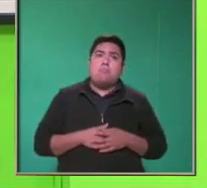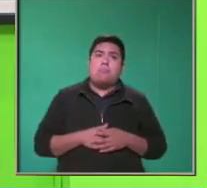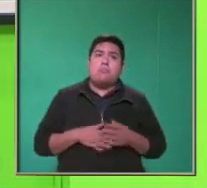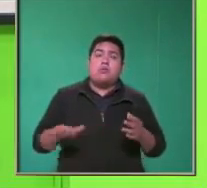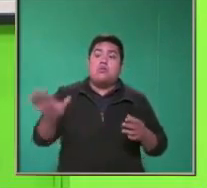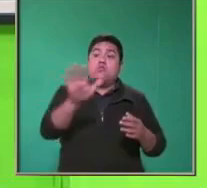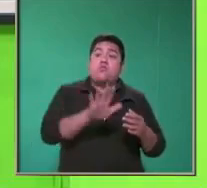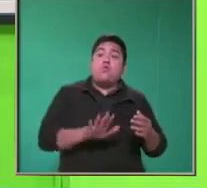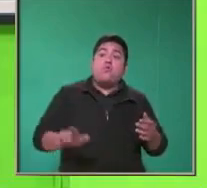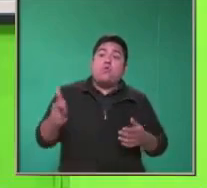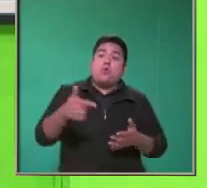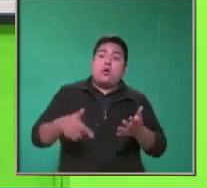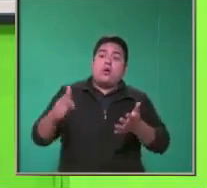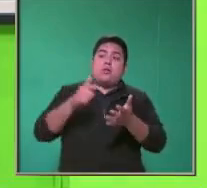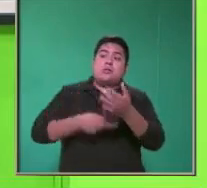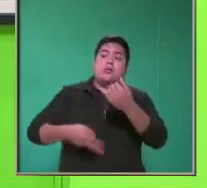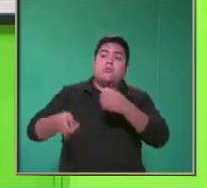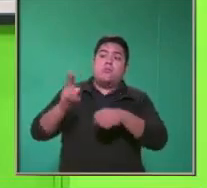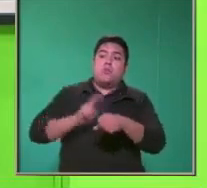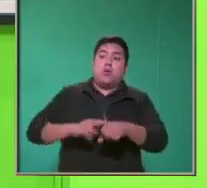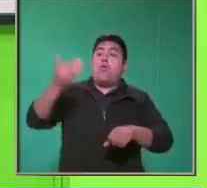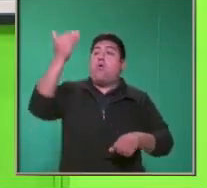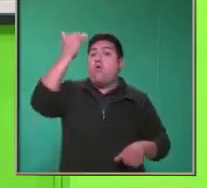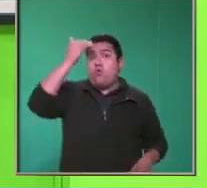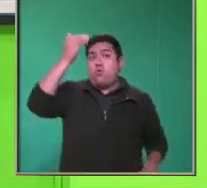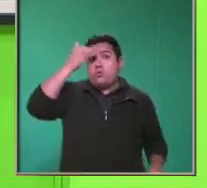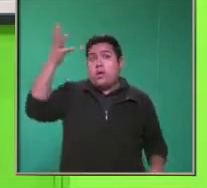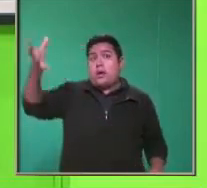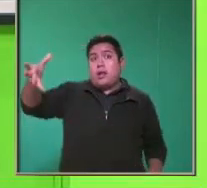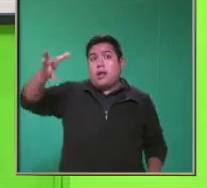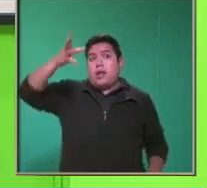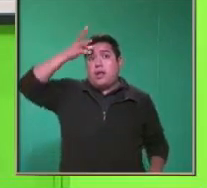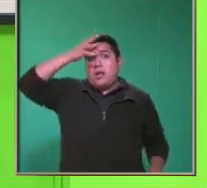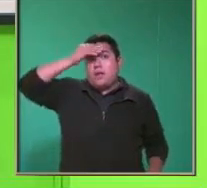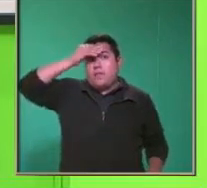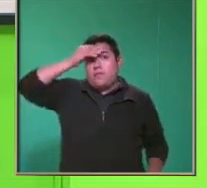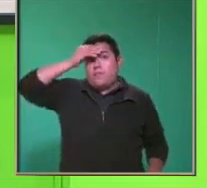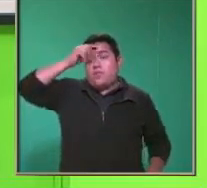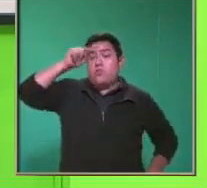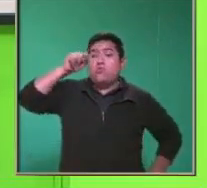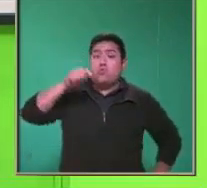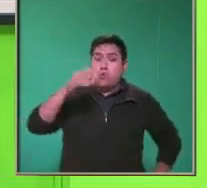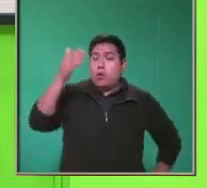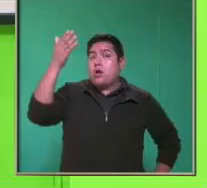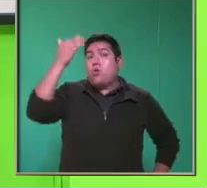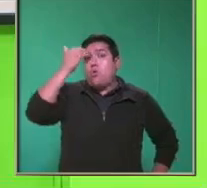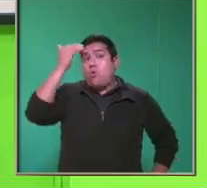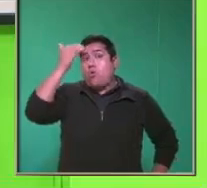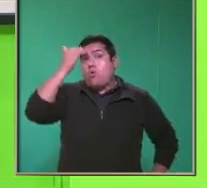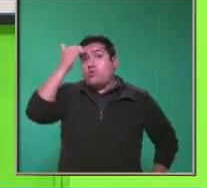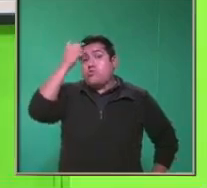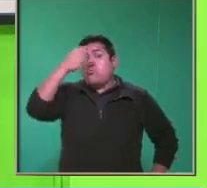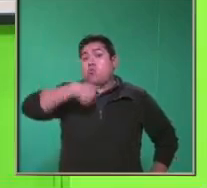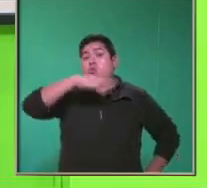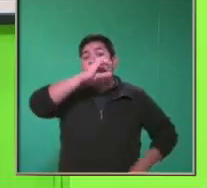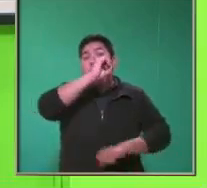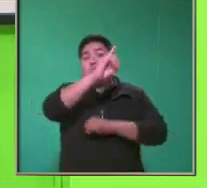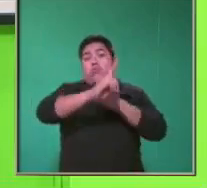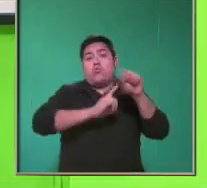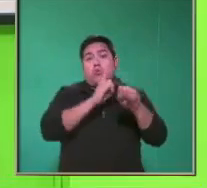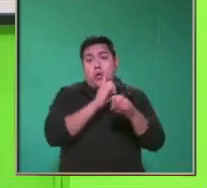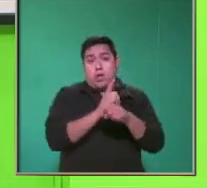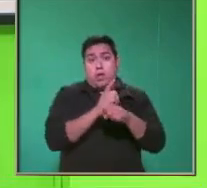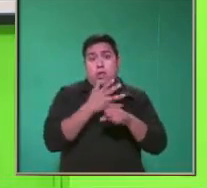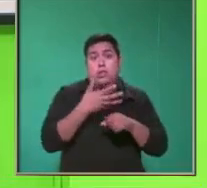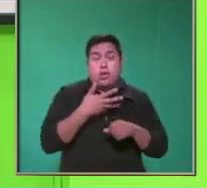regiones naturales para conocerlas. Y al conocerlas, si alguna ocasión tengo oportunidad de estar en esa